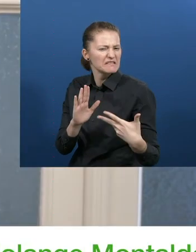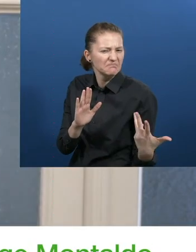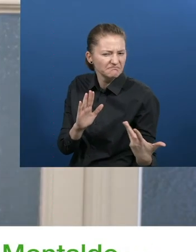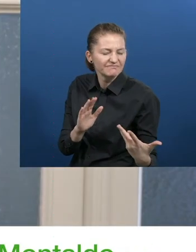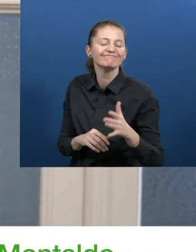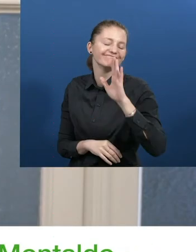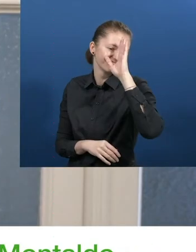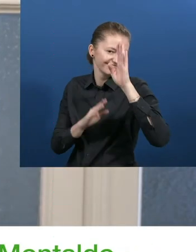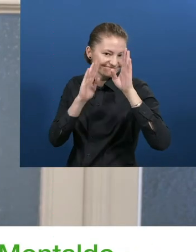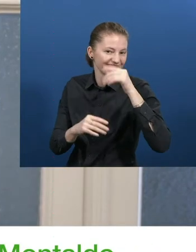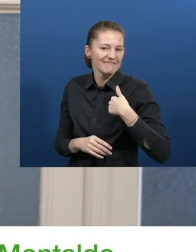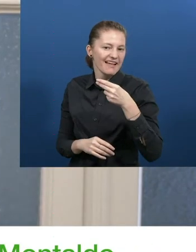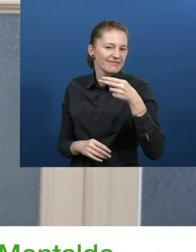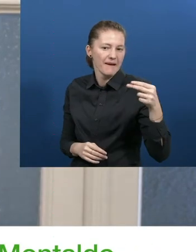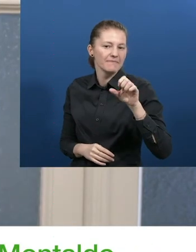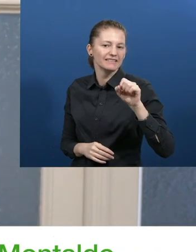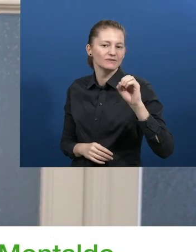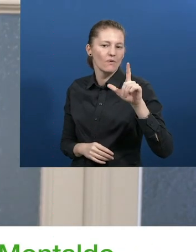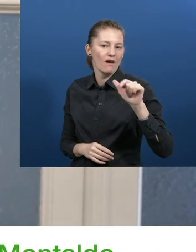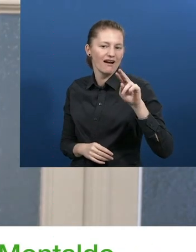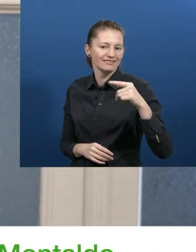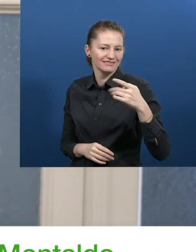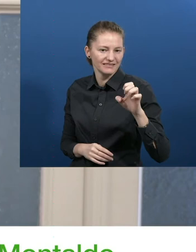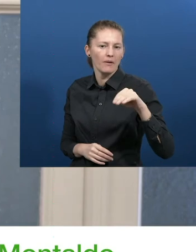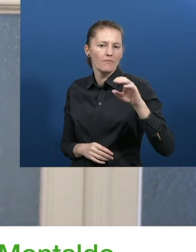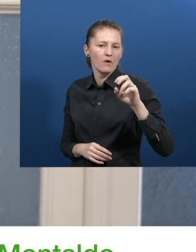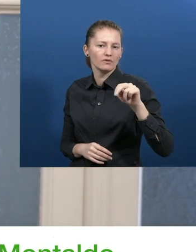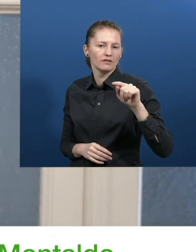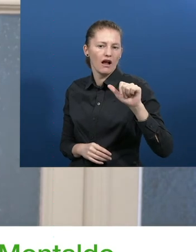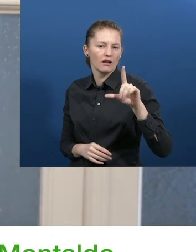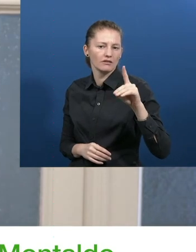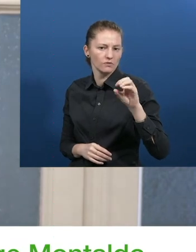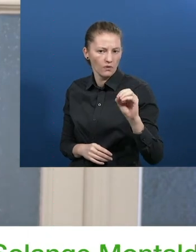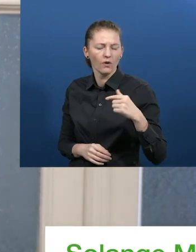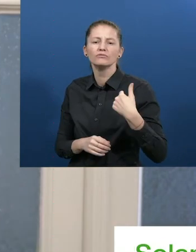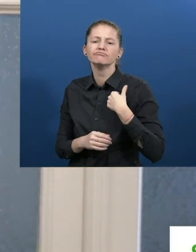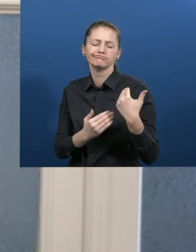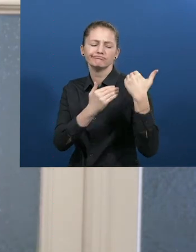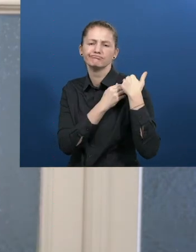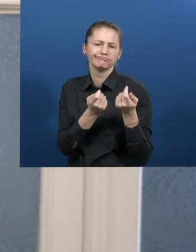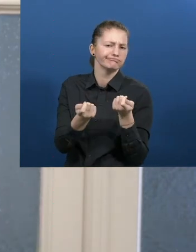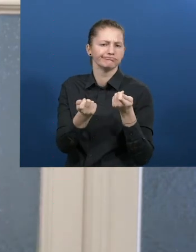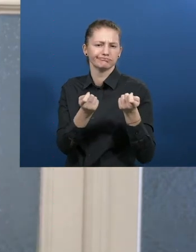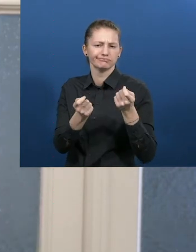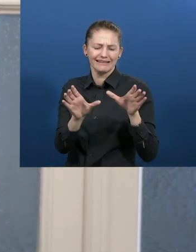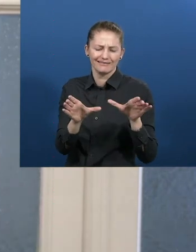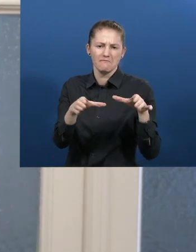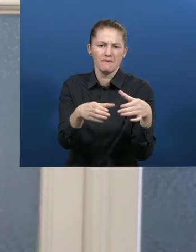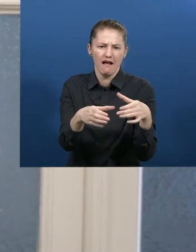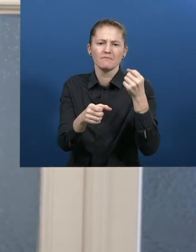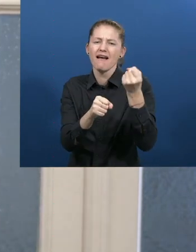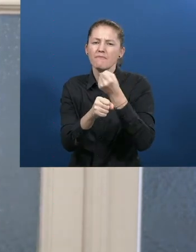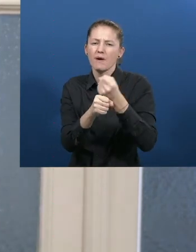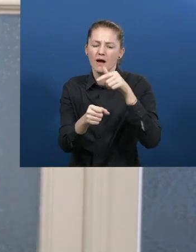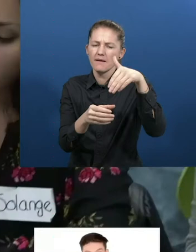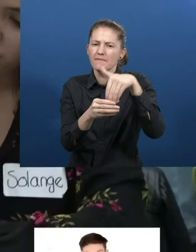Hola, mi nombre es Solange Montaldo. Estoy a cargo del Departamento de Empleo de la Municipalidad de Providencia y hoy les quiero contar acerca de nuestro programa de